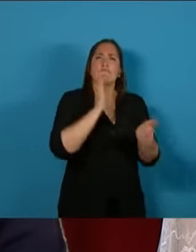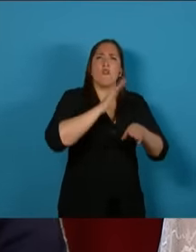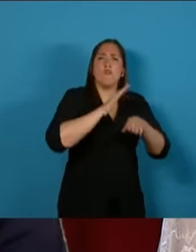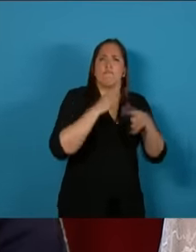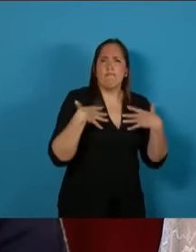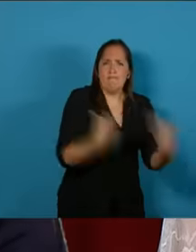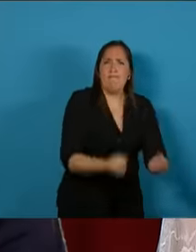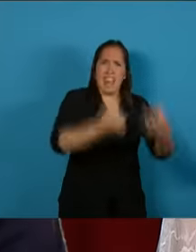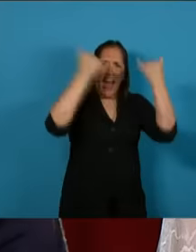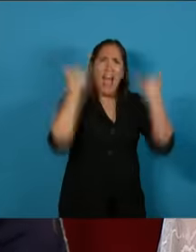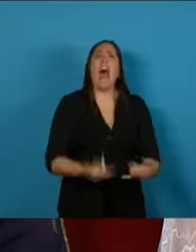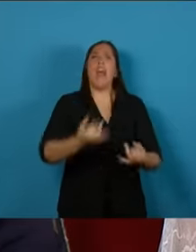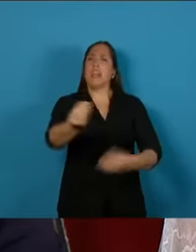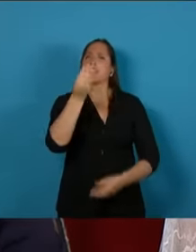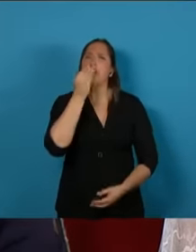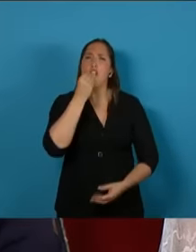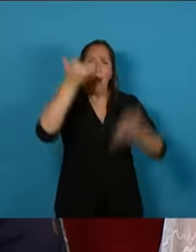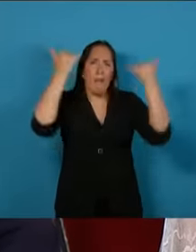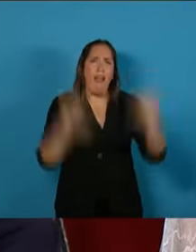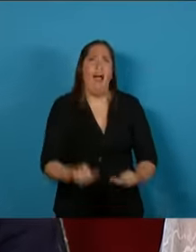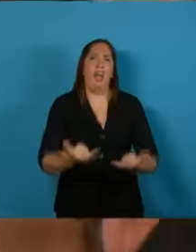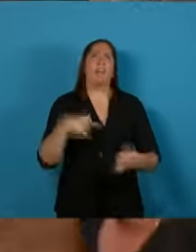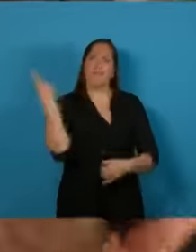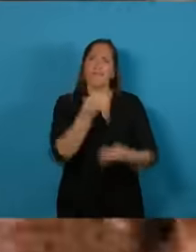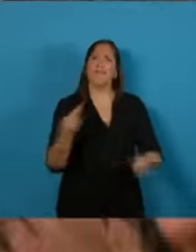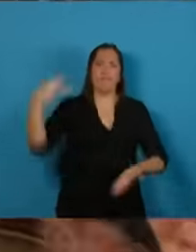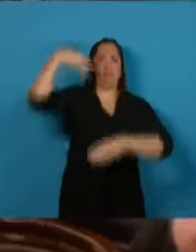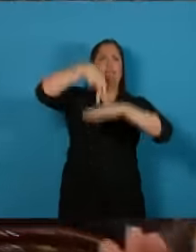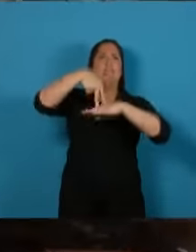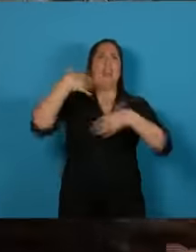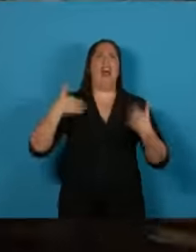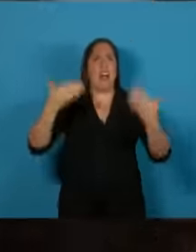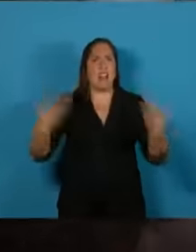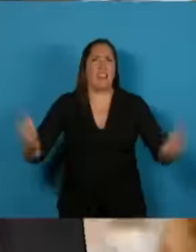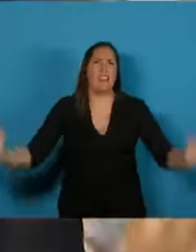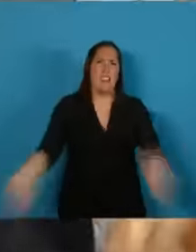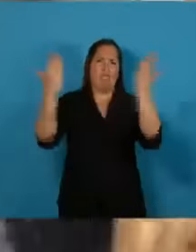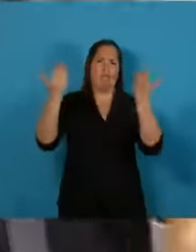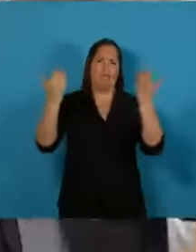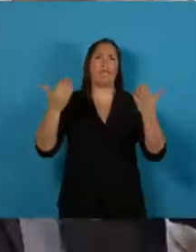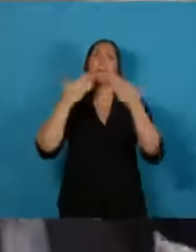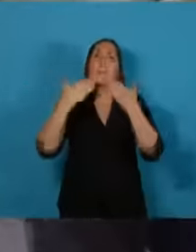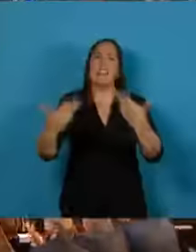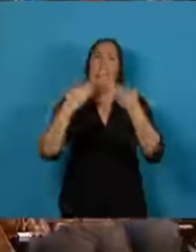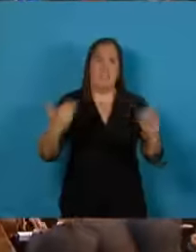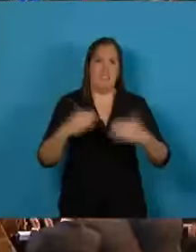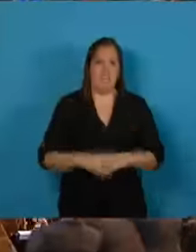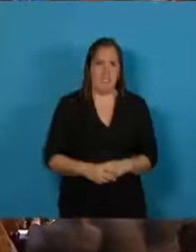y empecemos nuevamente nuestra marcha. Muchísimas gracias.